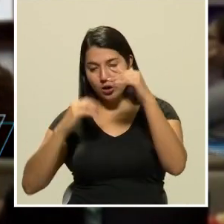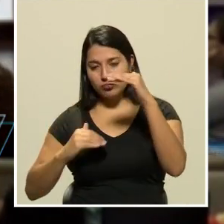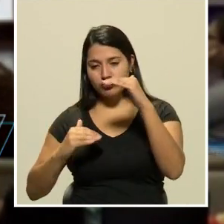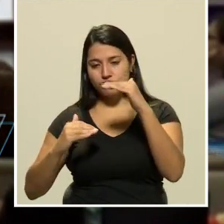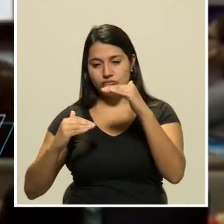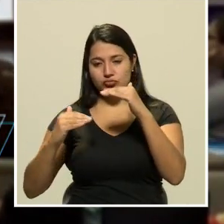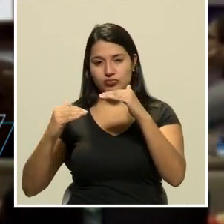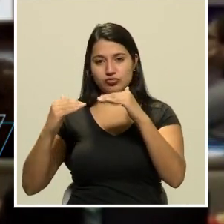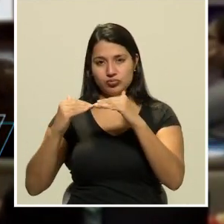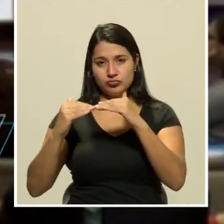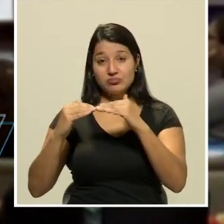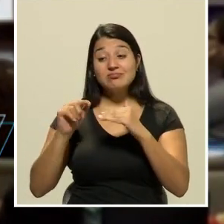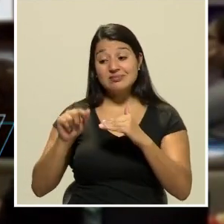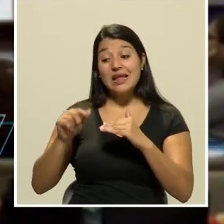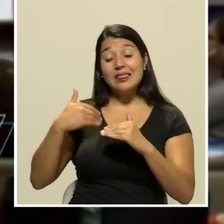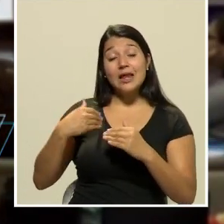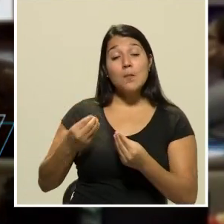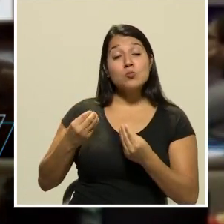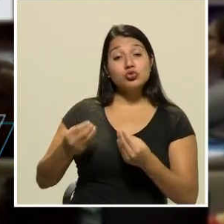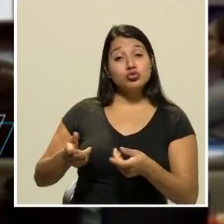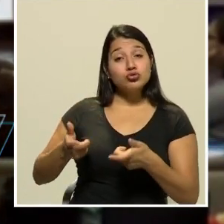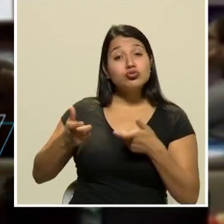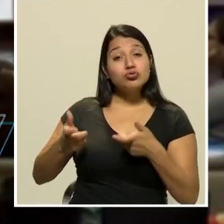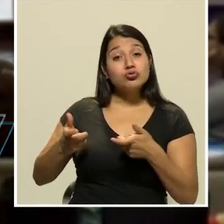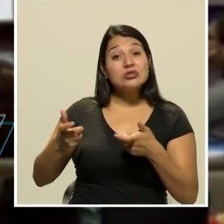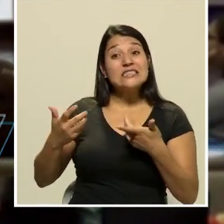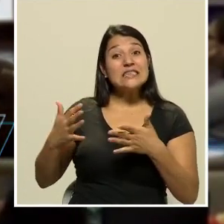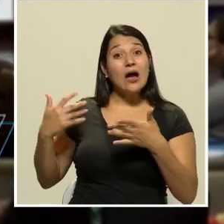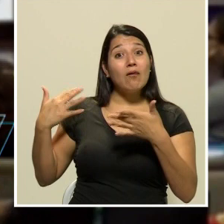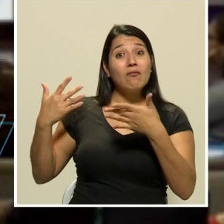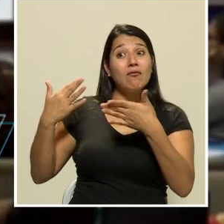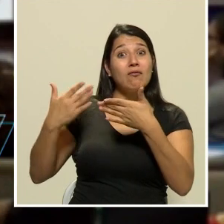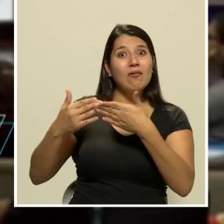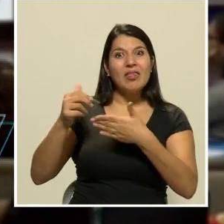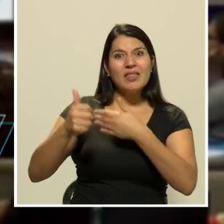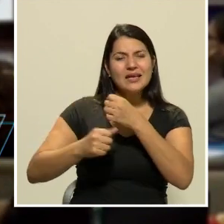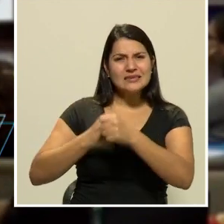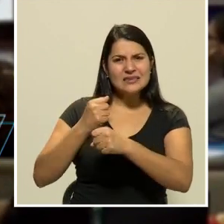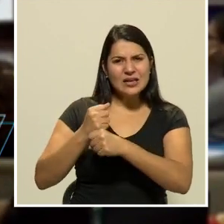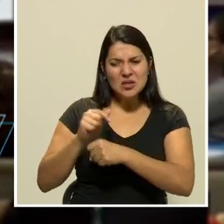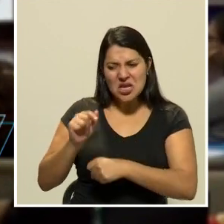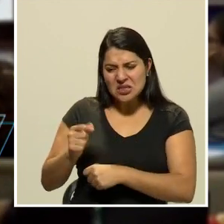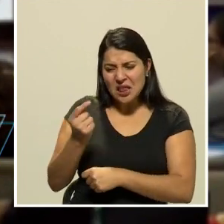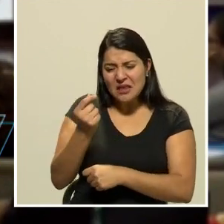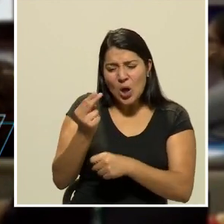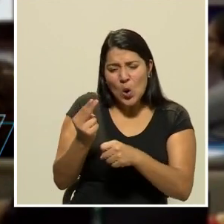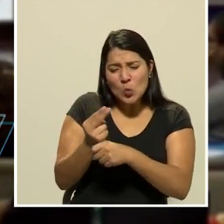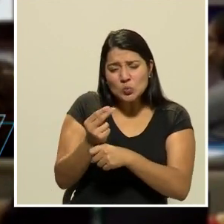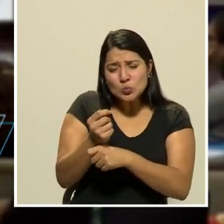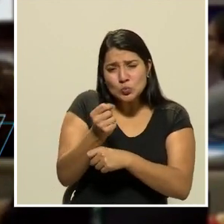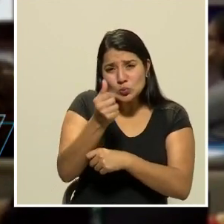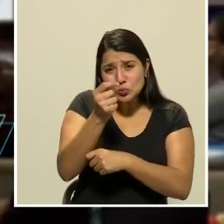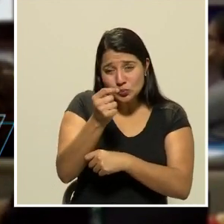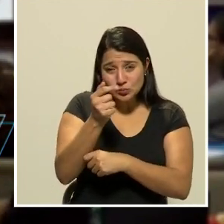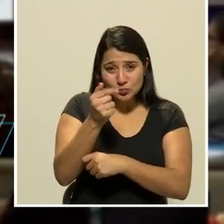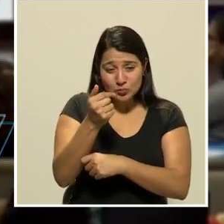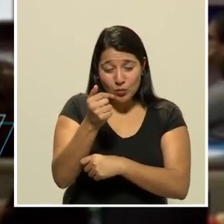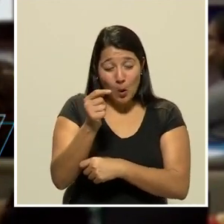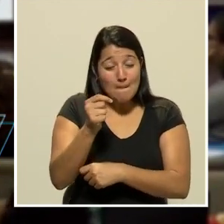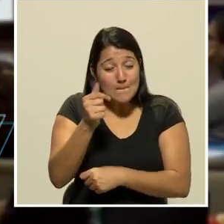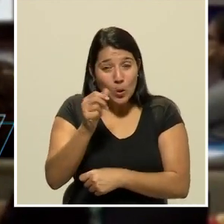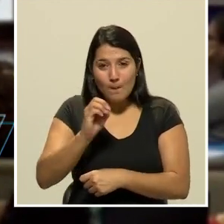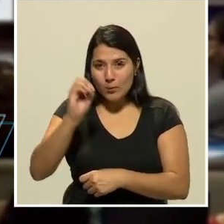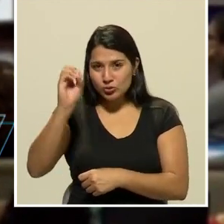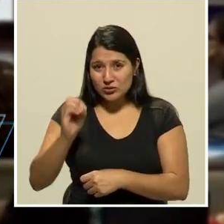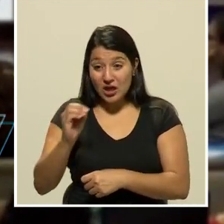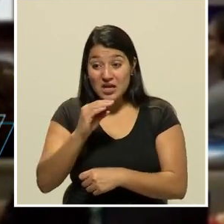recursos, han pasado 10 años y esos recursos se han ejecutado solo un porcentaje muy pequeño y